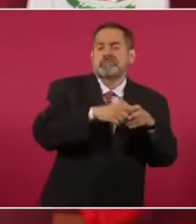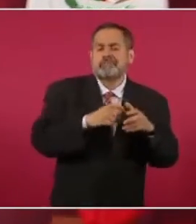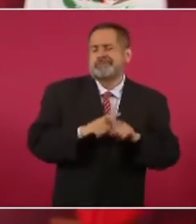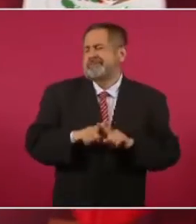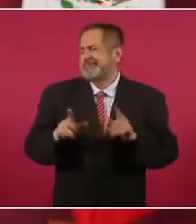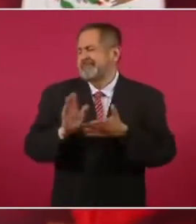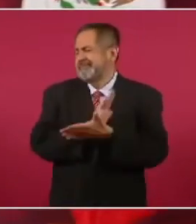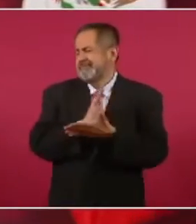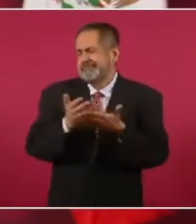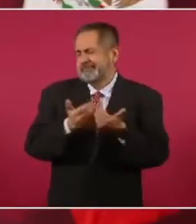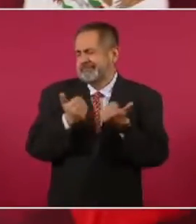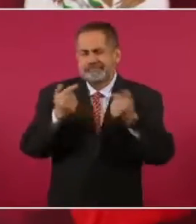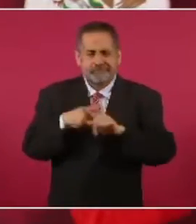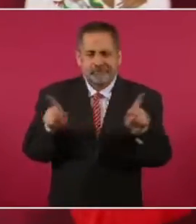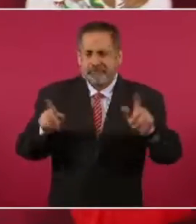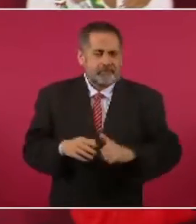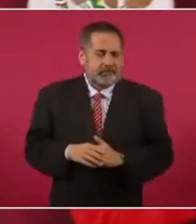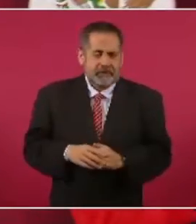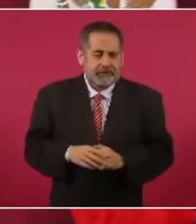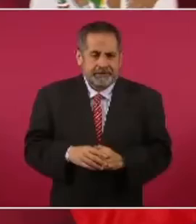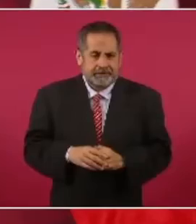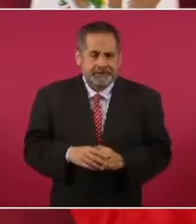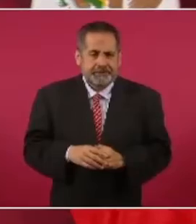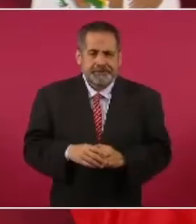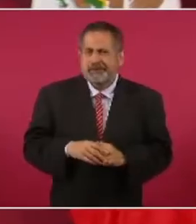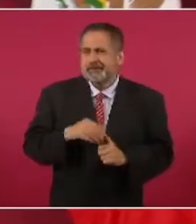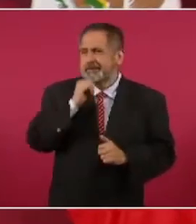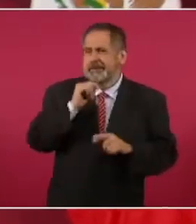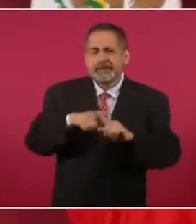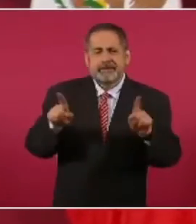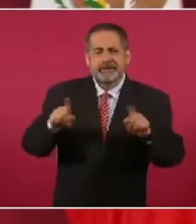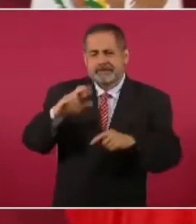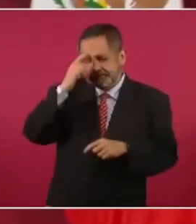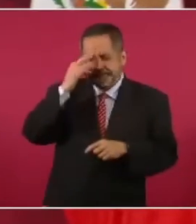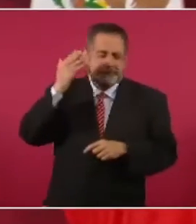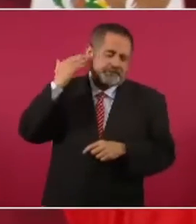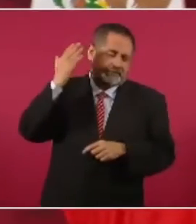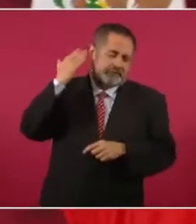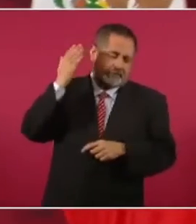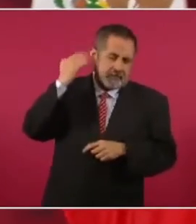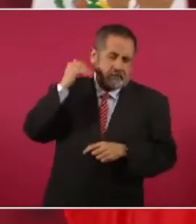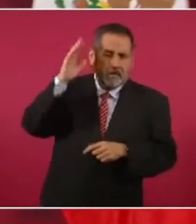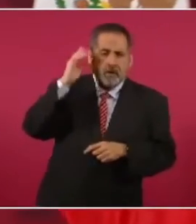nada que ver con aquella iglesia